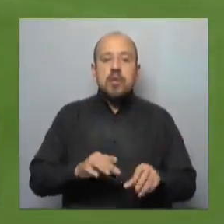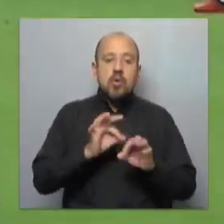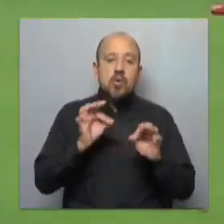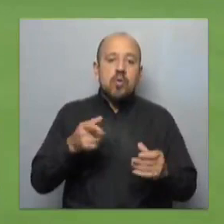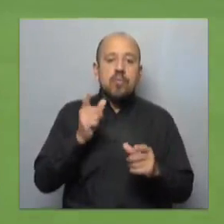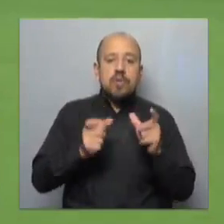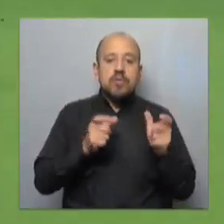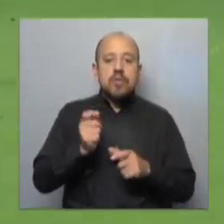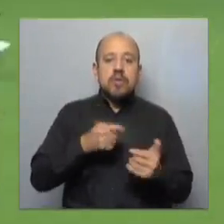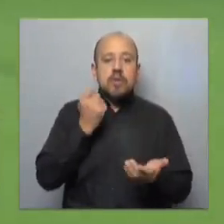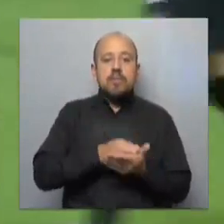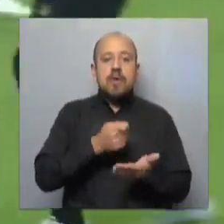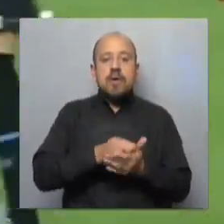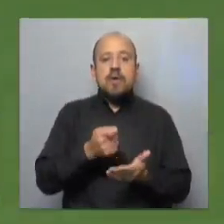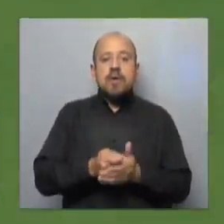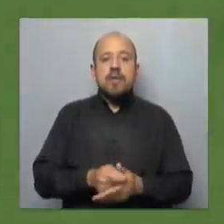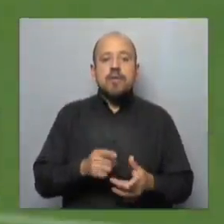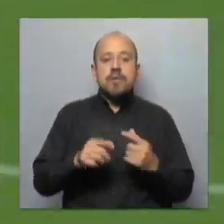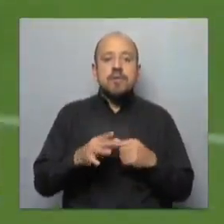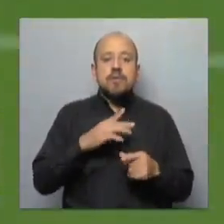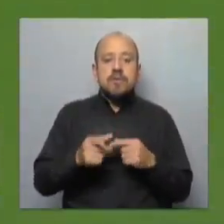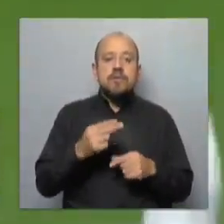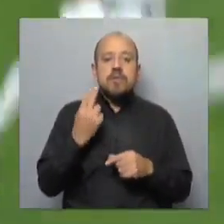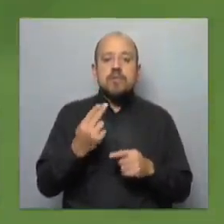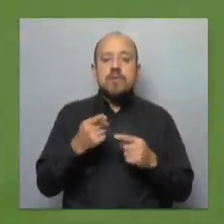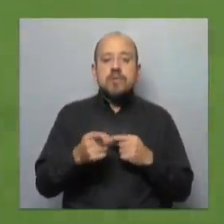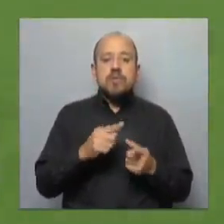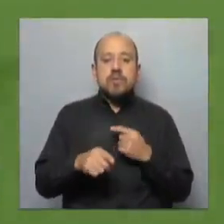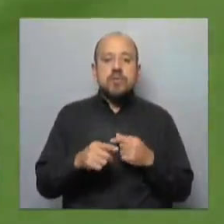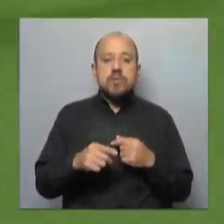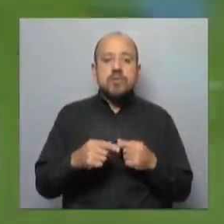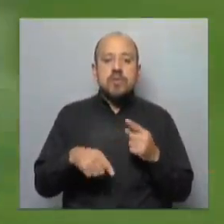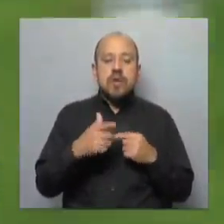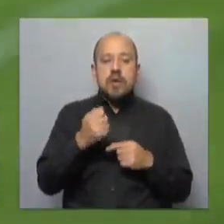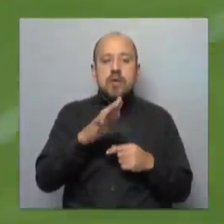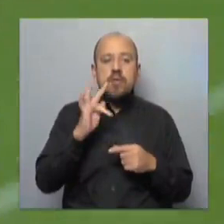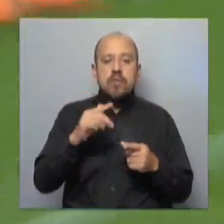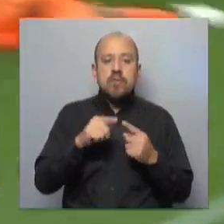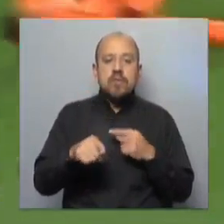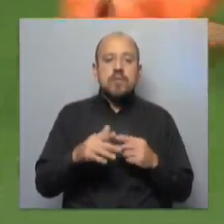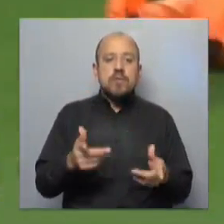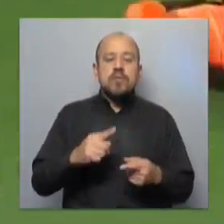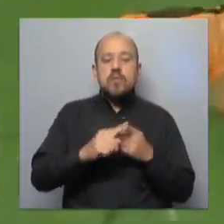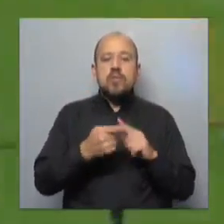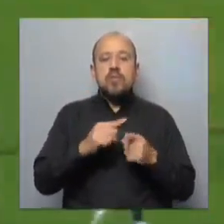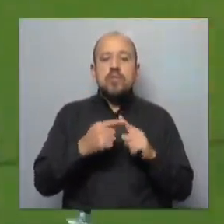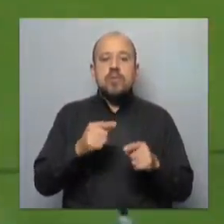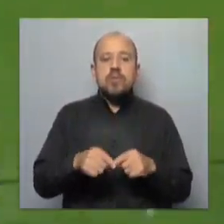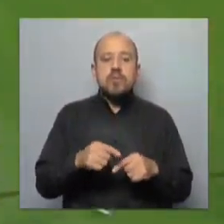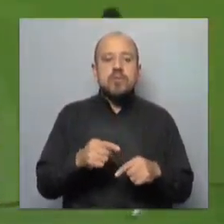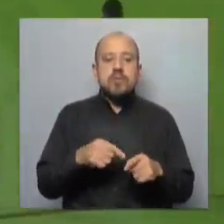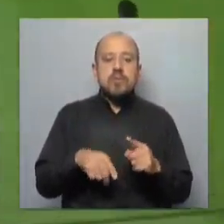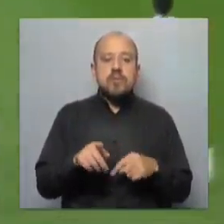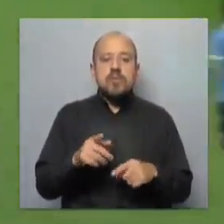canales de televisión abierta o streaming se habilita únicamente mediante la sesión por parte del out y en el marco de un convenio contractual previamente